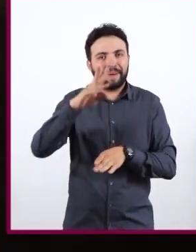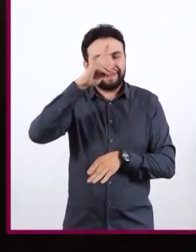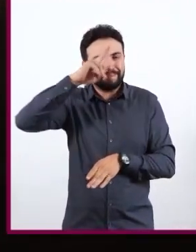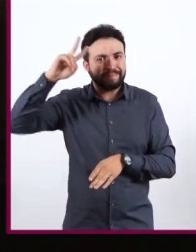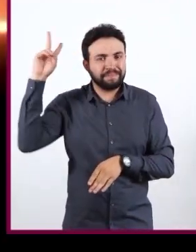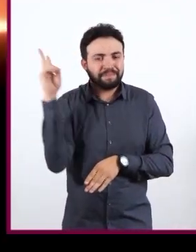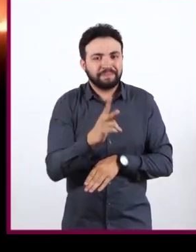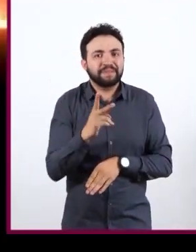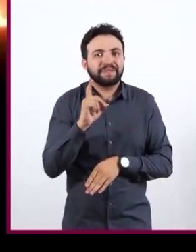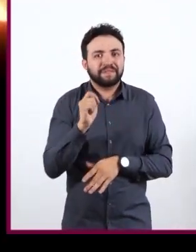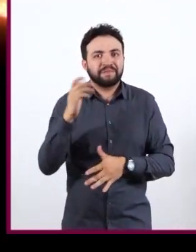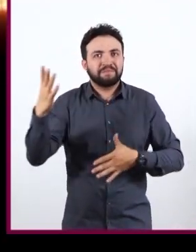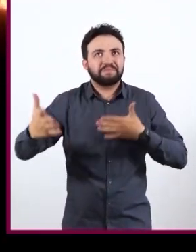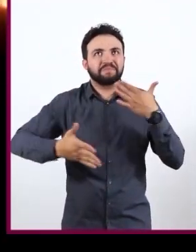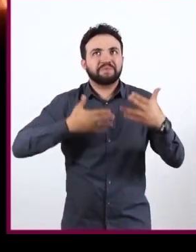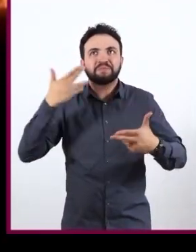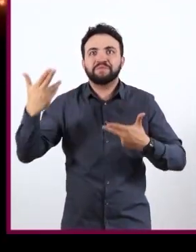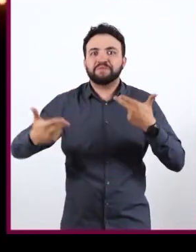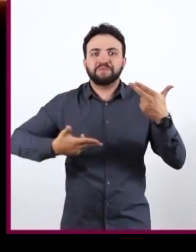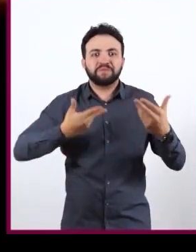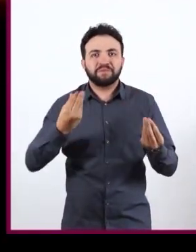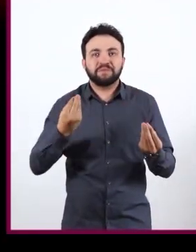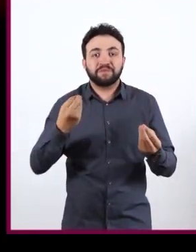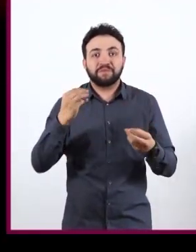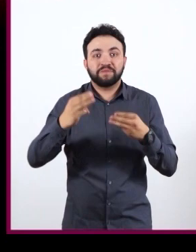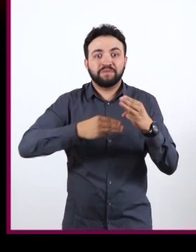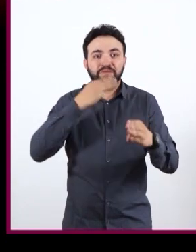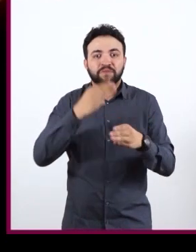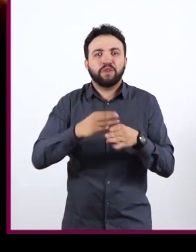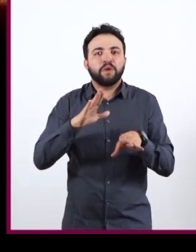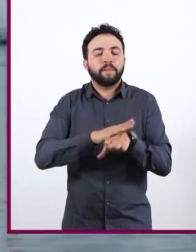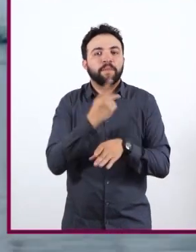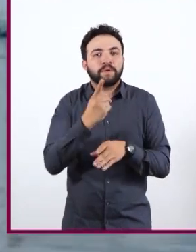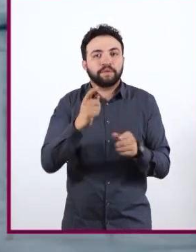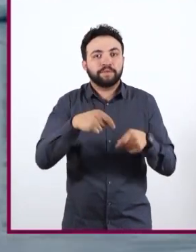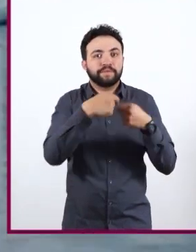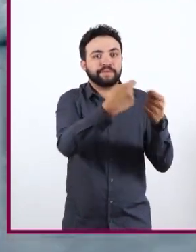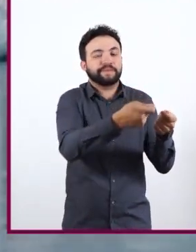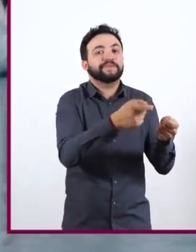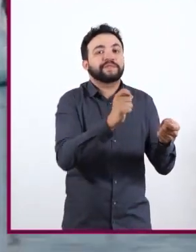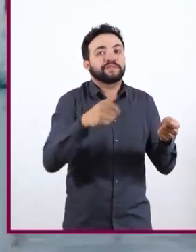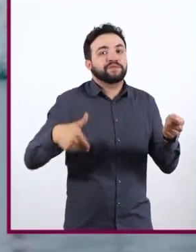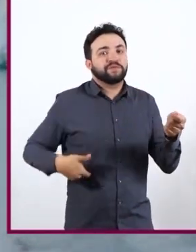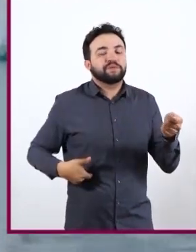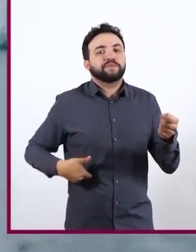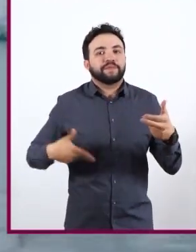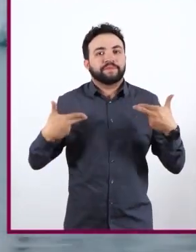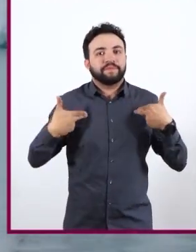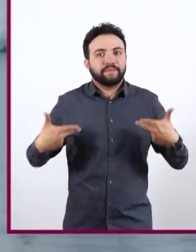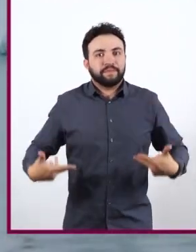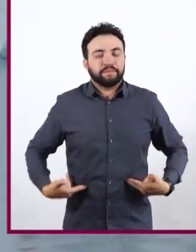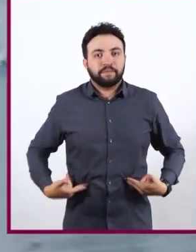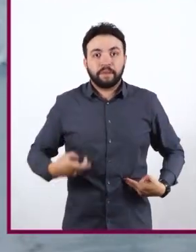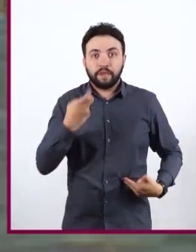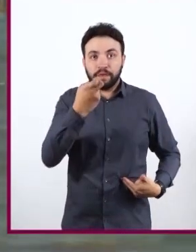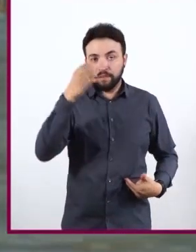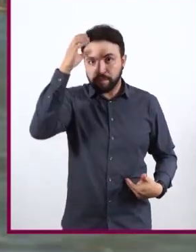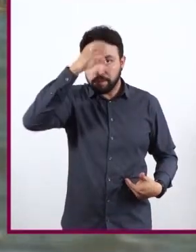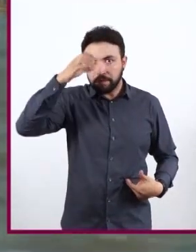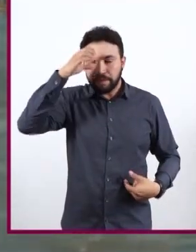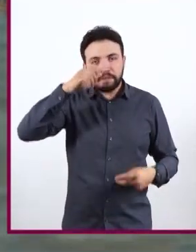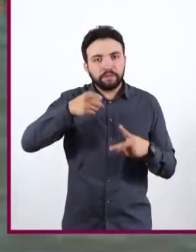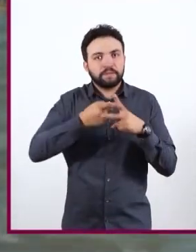de todos los elementos naturales que integran el planeta por causas atribuibles al hombre. De ahí que diversos científicos